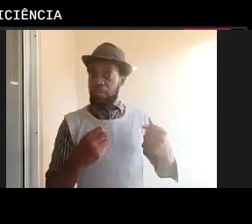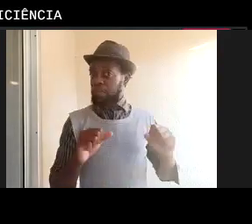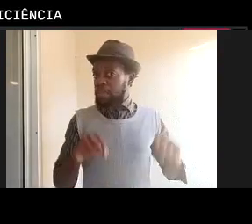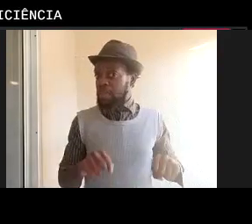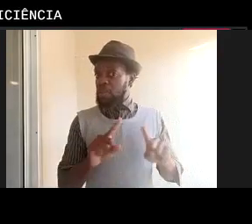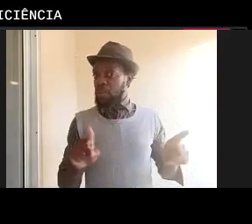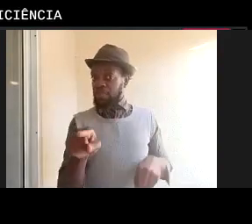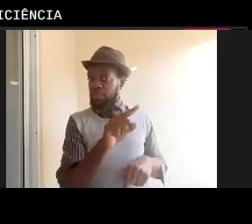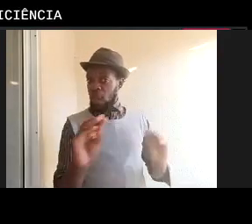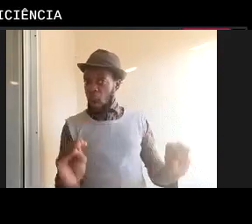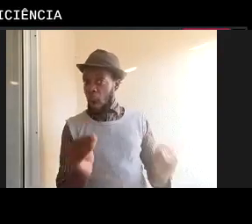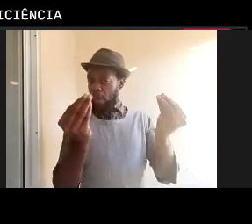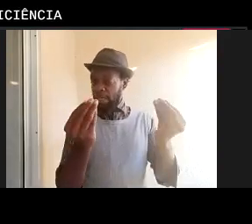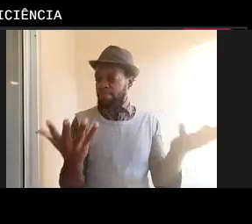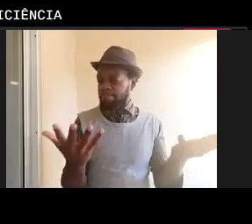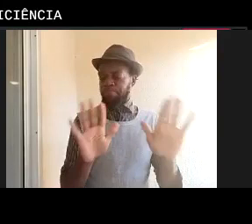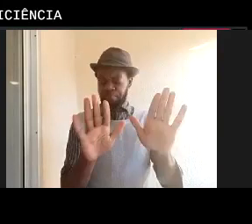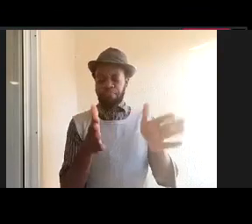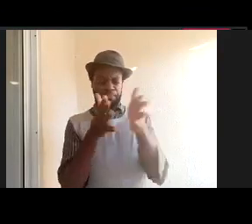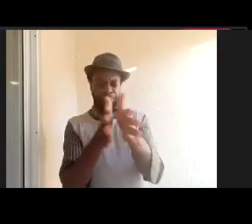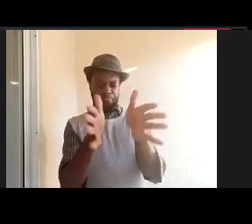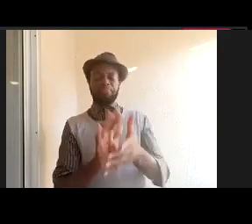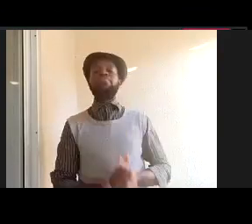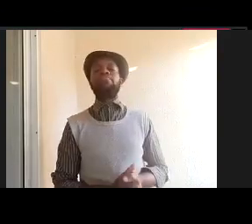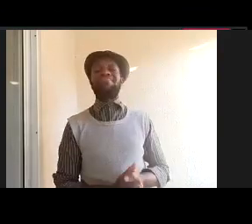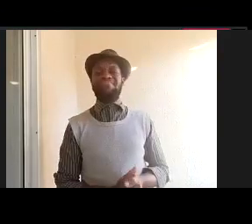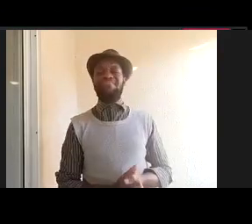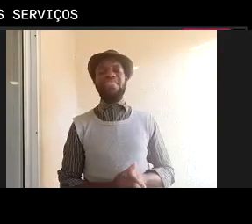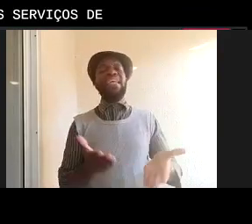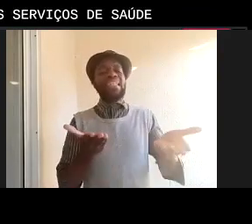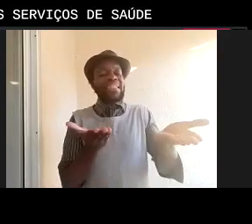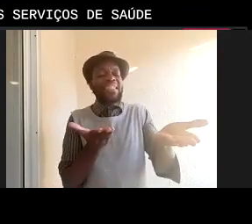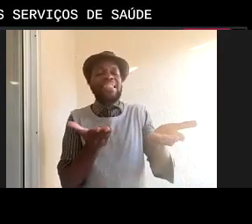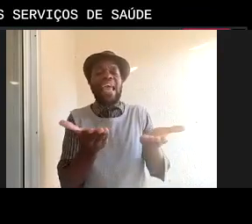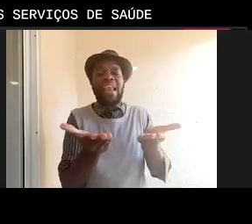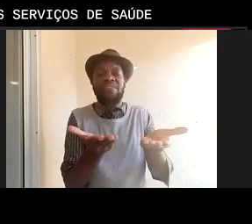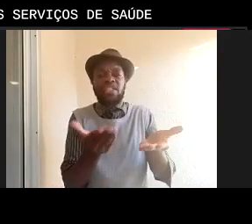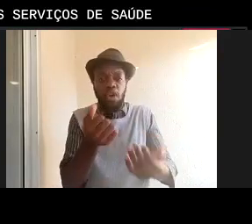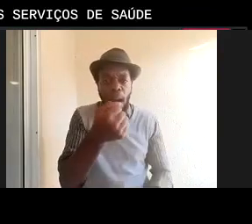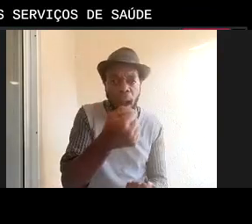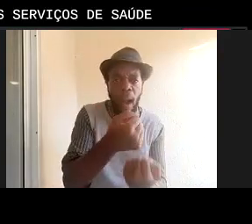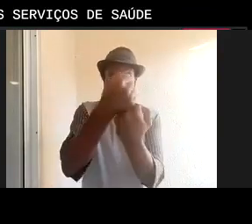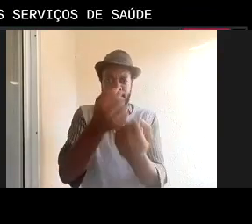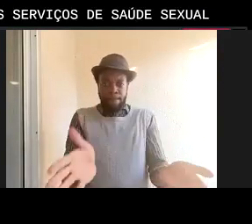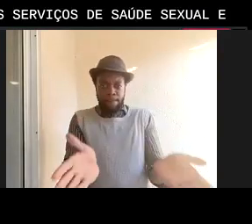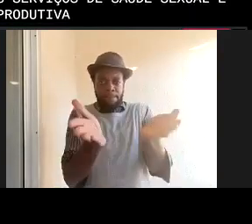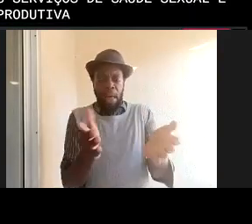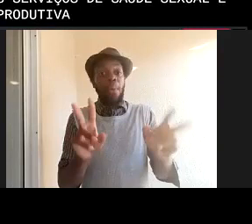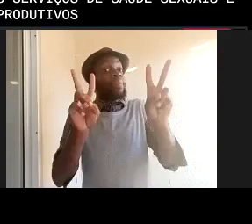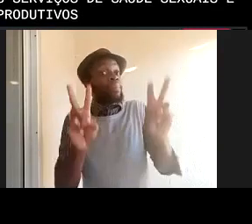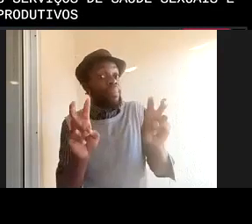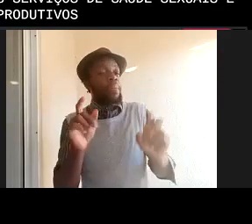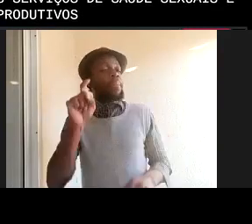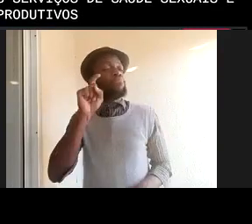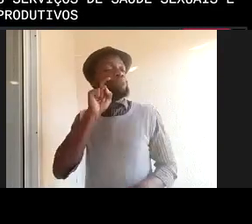¿Cuál es la importancia de los servicios de salud sexual y reproductiva? Pues